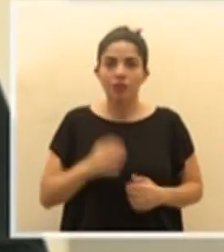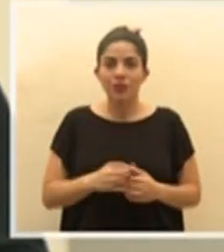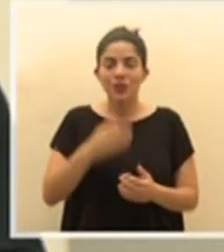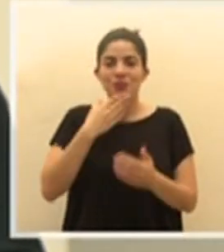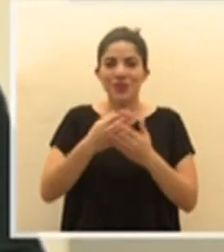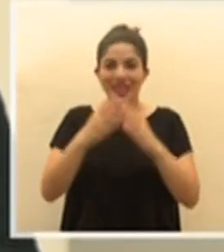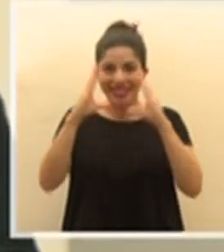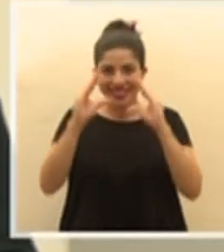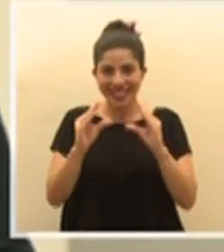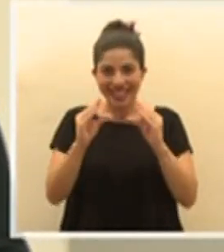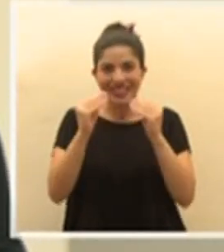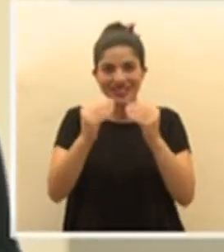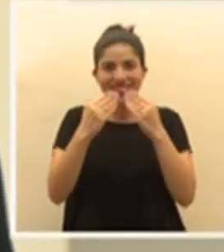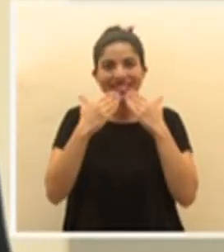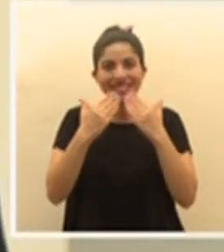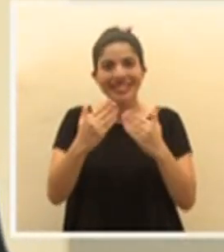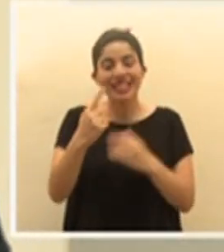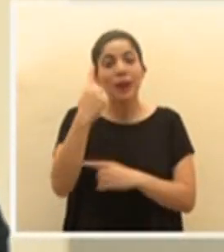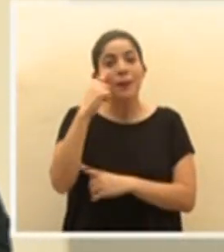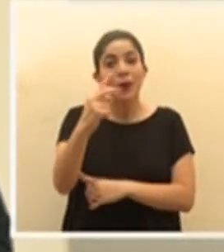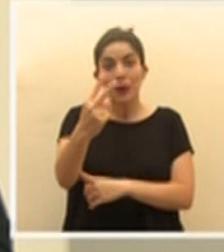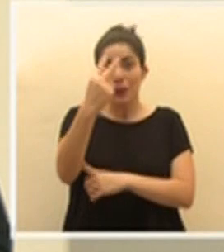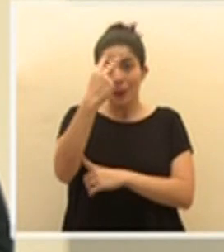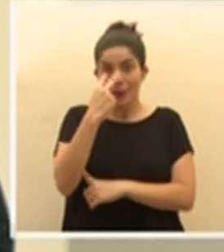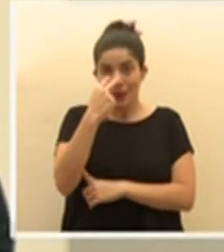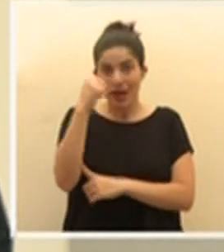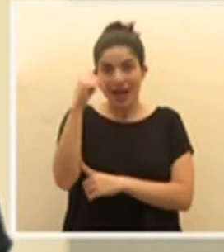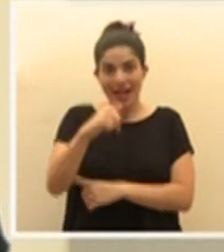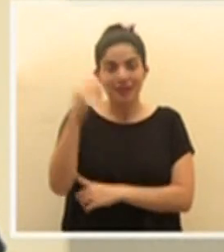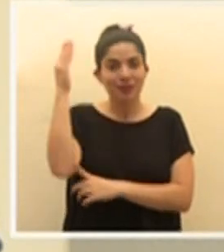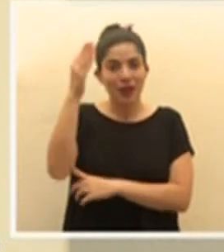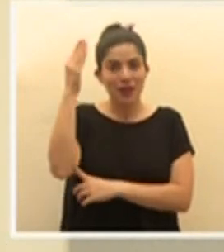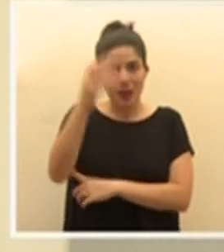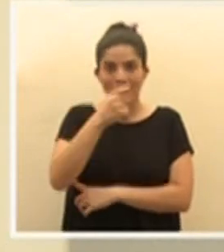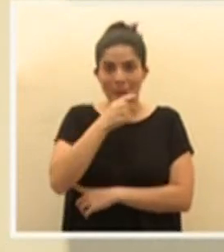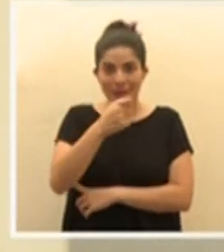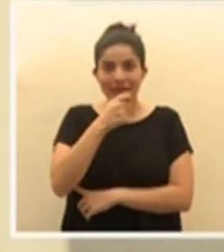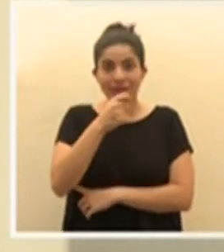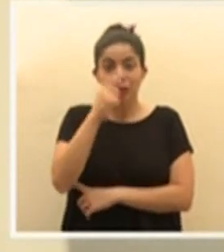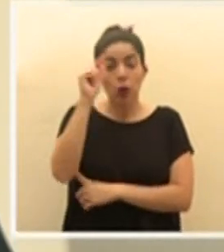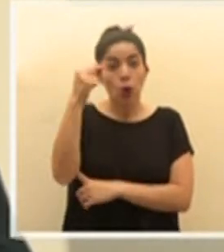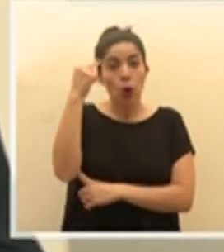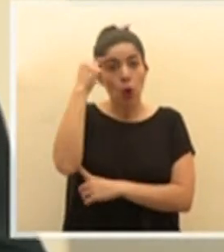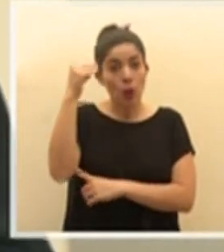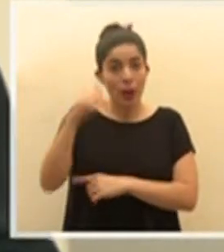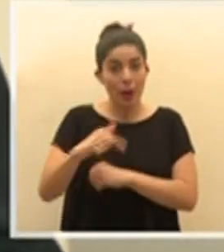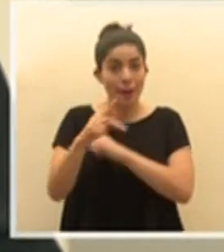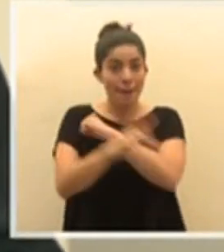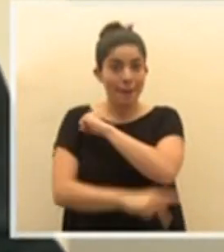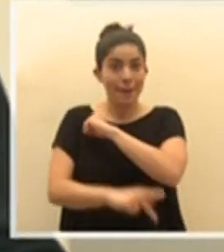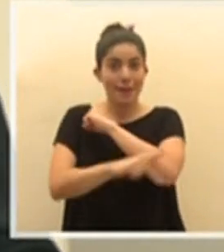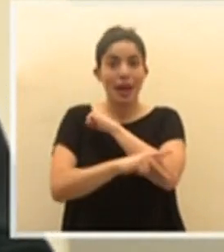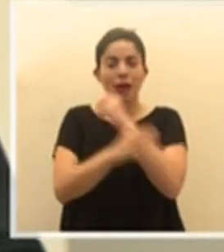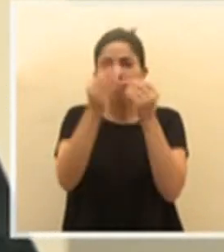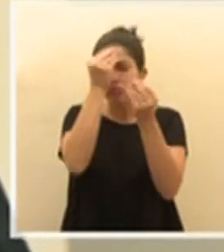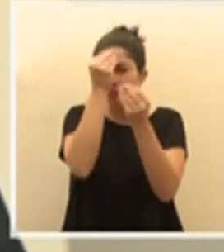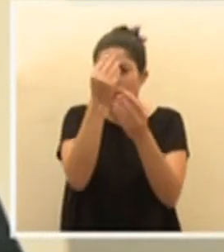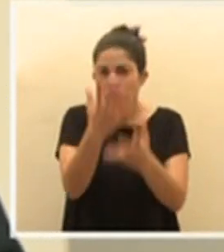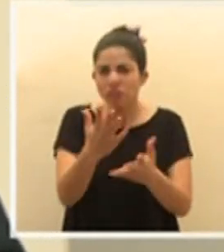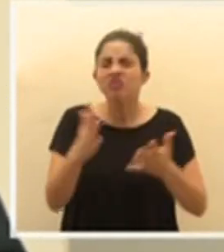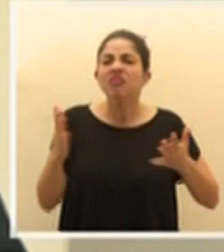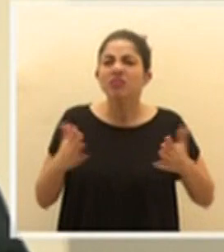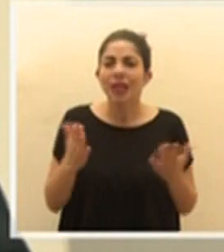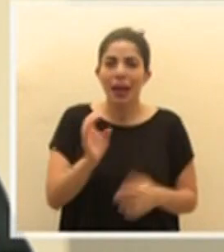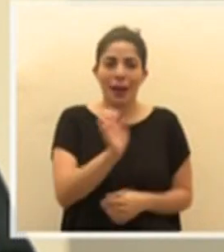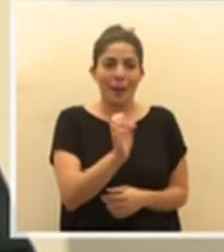Muy buenas tardes, muchísimas gracias por sintonizar esta conferencia de prensa donde el Gobierno de la República brinda un balance de la atención